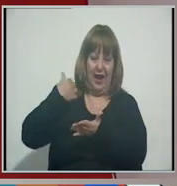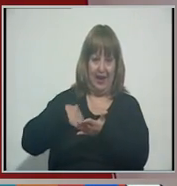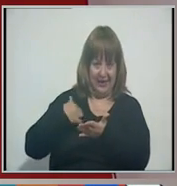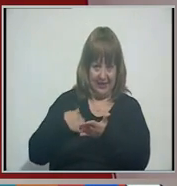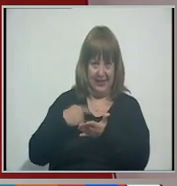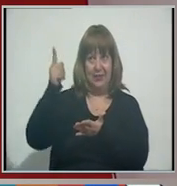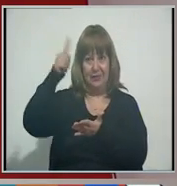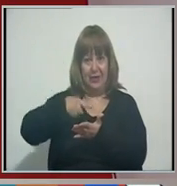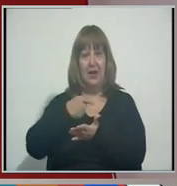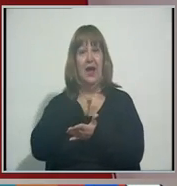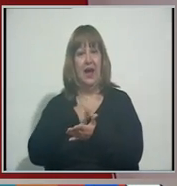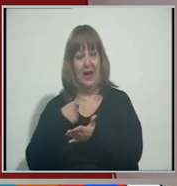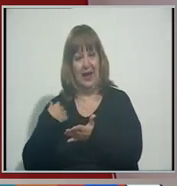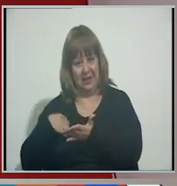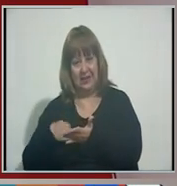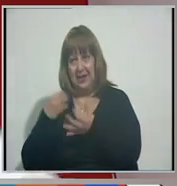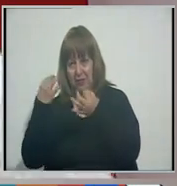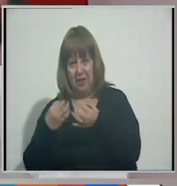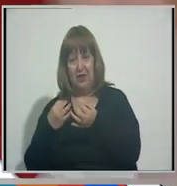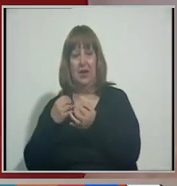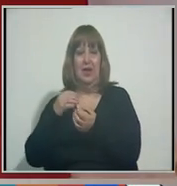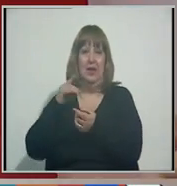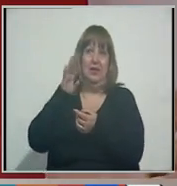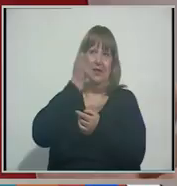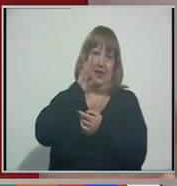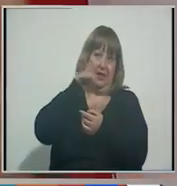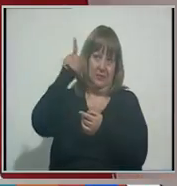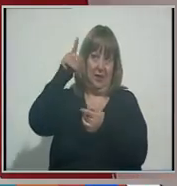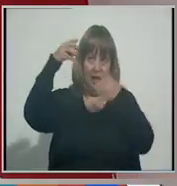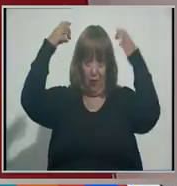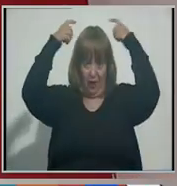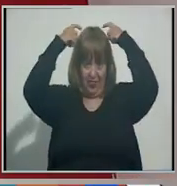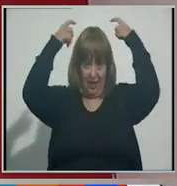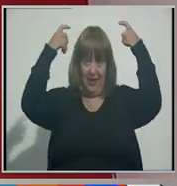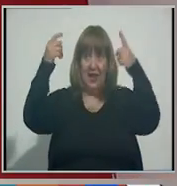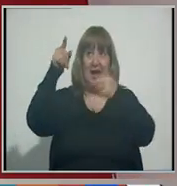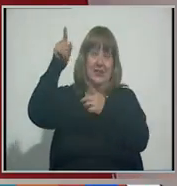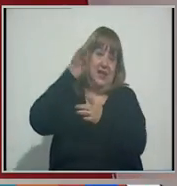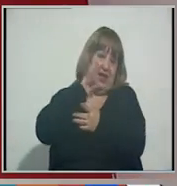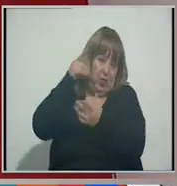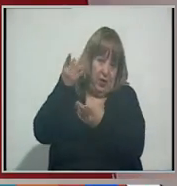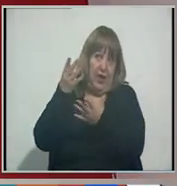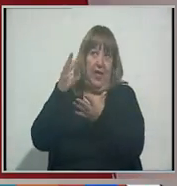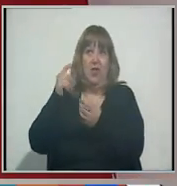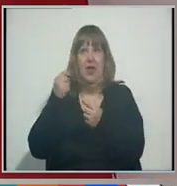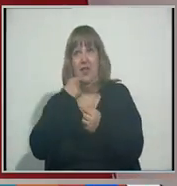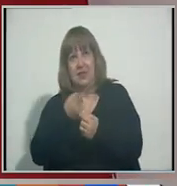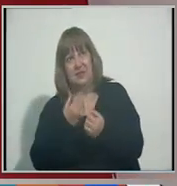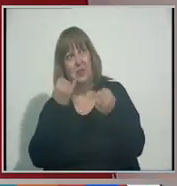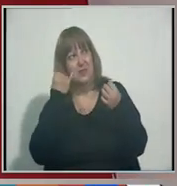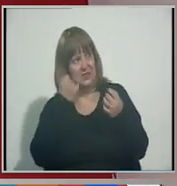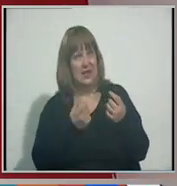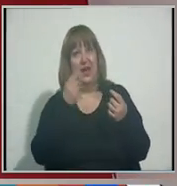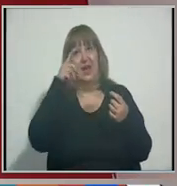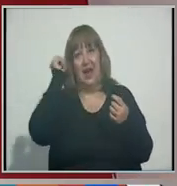sea, tenemos que venderles un país para que ellas dejaran Disneylandia, claro, y venir a Argentina. Entonces le vendimos los gorriones, le vendimos el